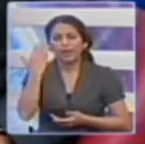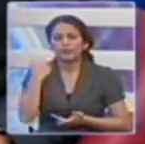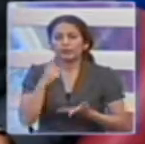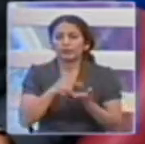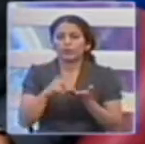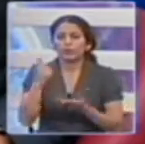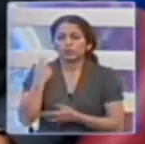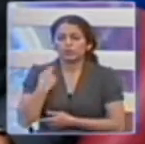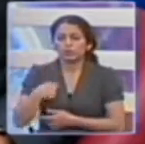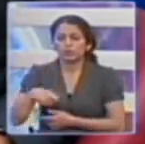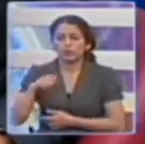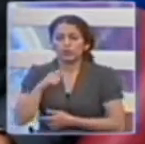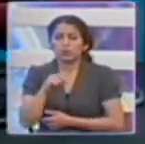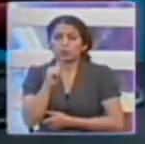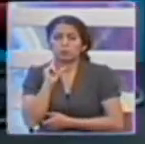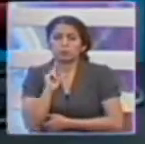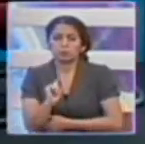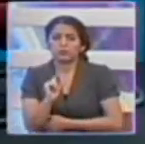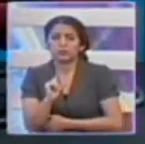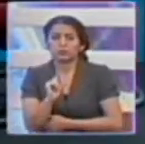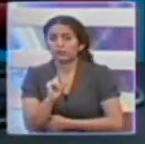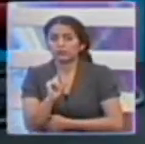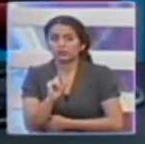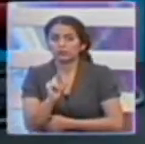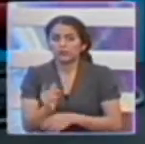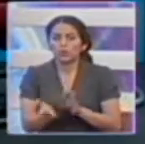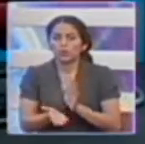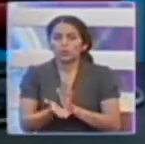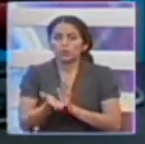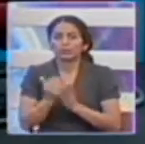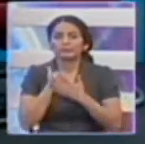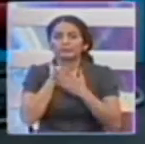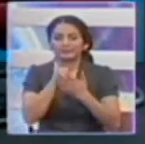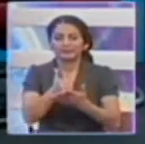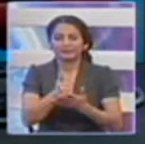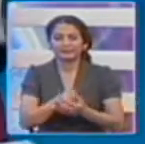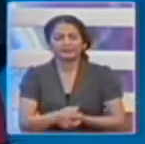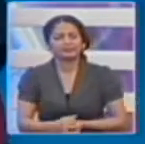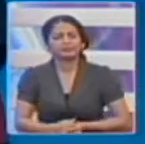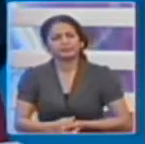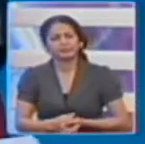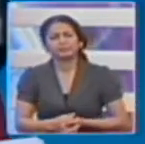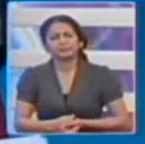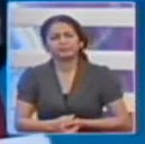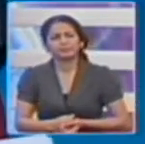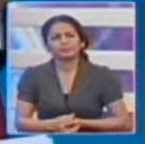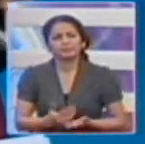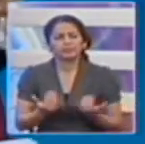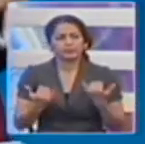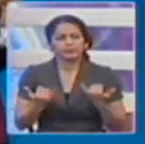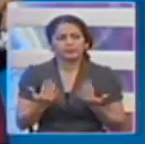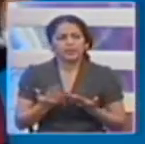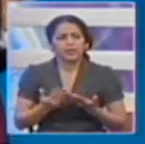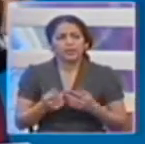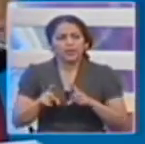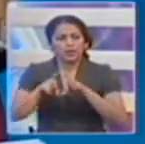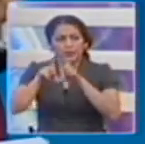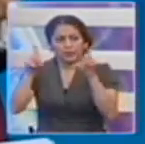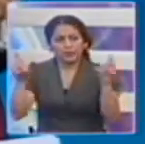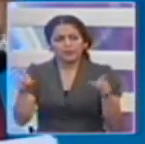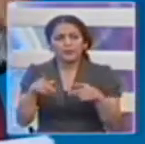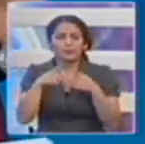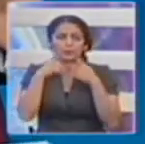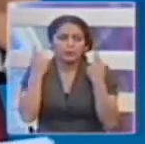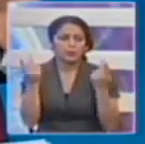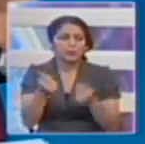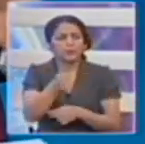como la rigidez laboral, que puedan conseguir mejores oportunidades de trabajo. ¿Y se puede trabajar de manera conjunta, público, sector público y sector